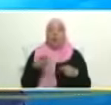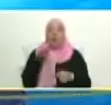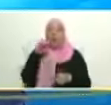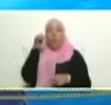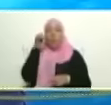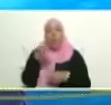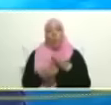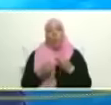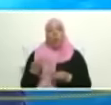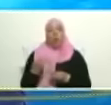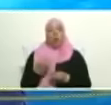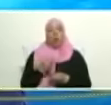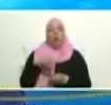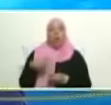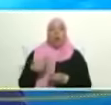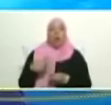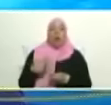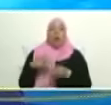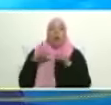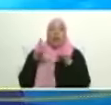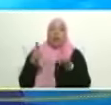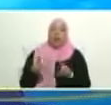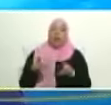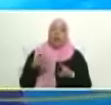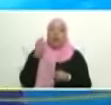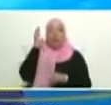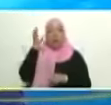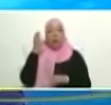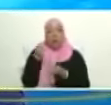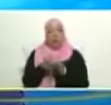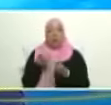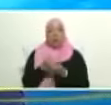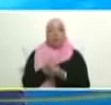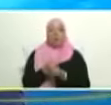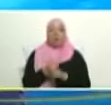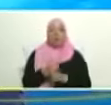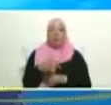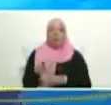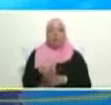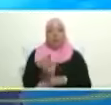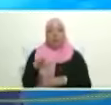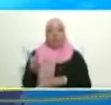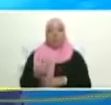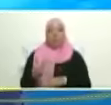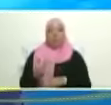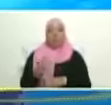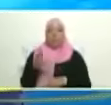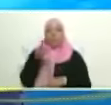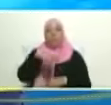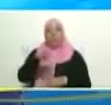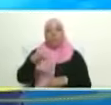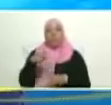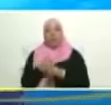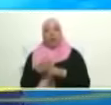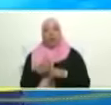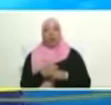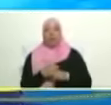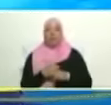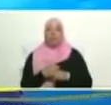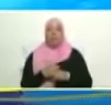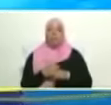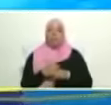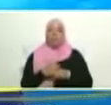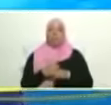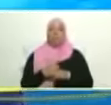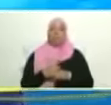como nosotros decimos, bueno, que la conciencia es el arma más poderosa que tiene un ciudadano, y eso también lo